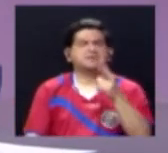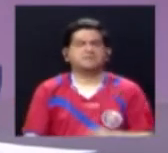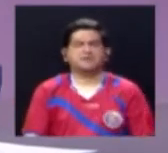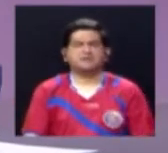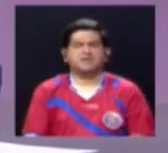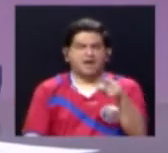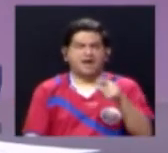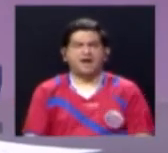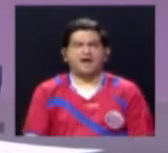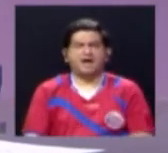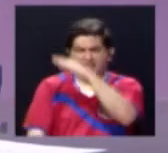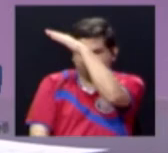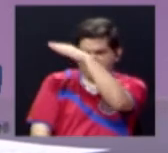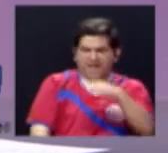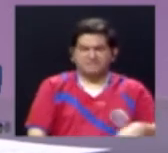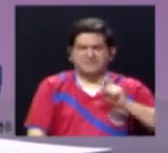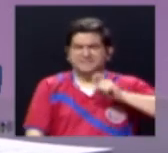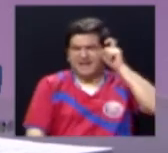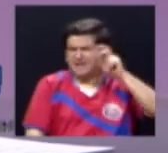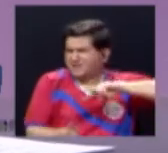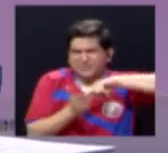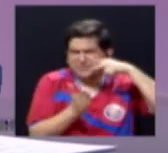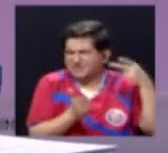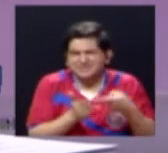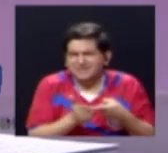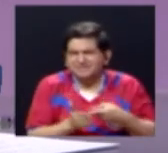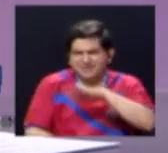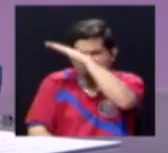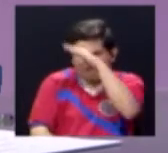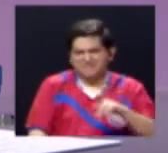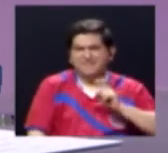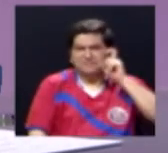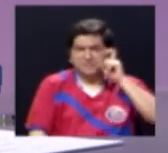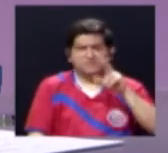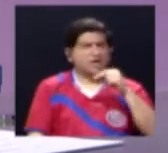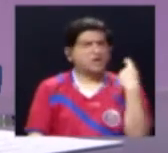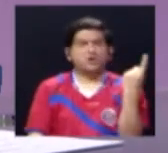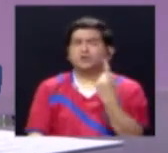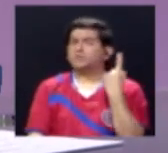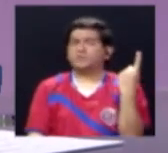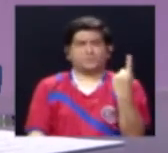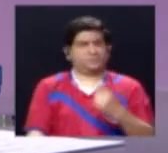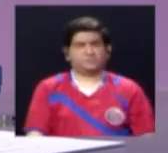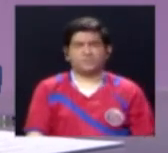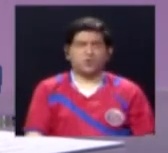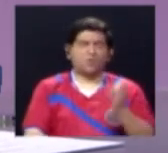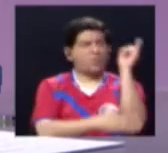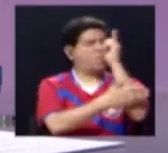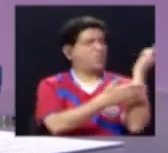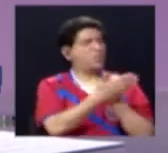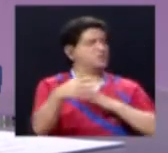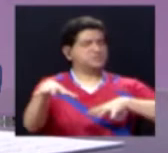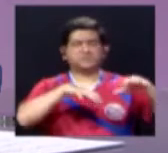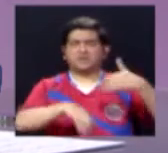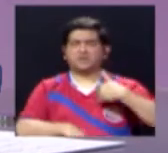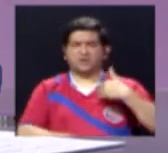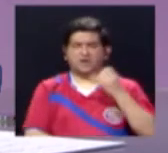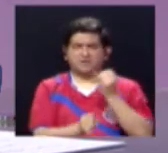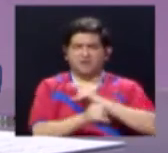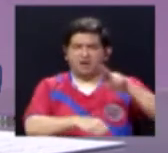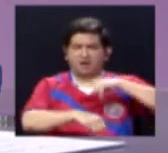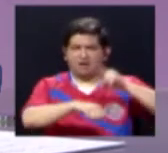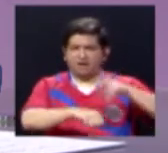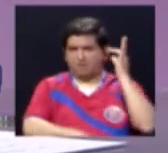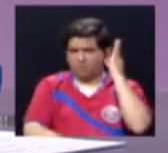se transversal género porque transversal género no es ya sólo la el diseño de la acción que tiene el inamu como